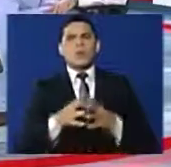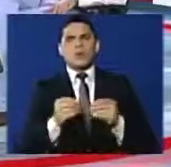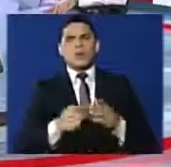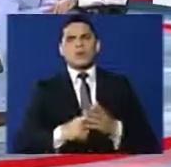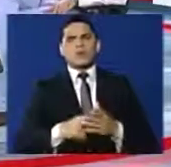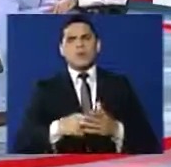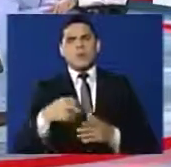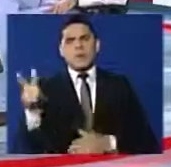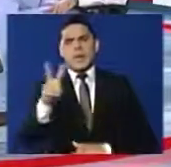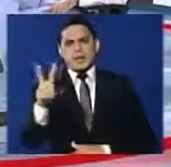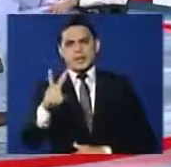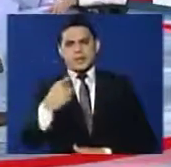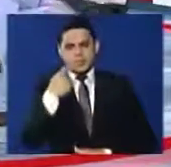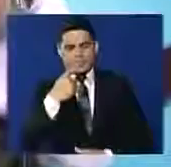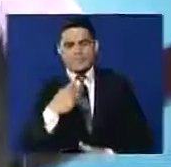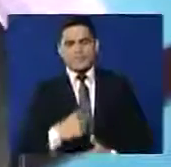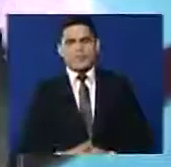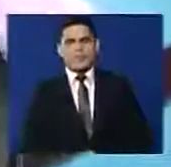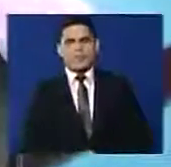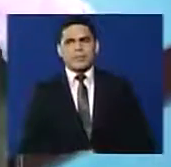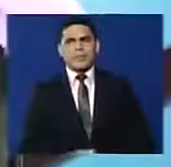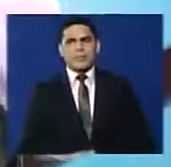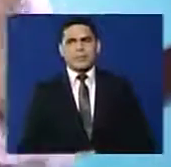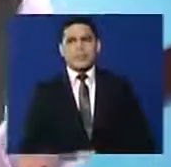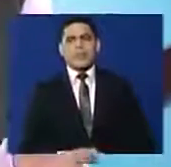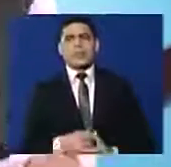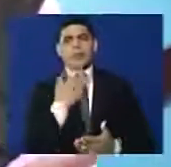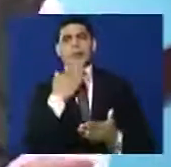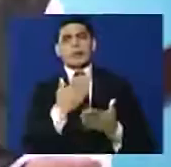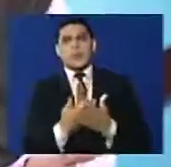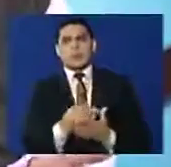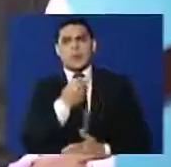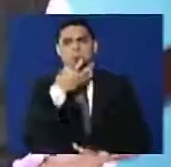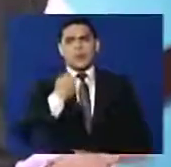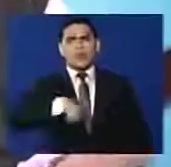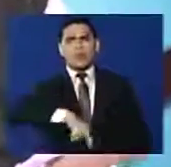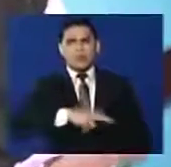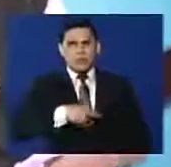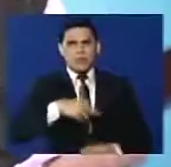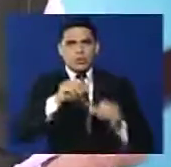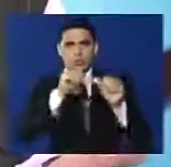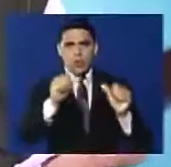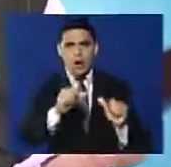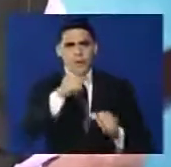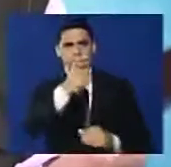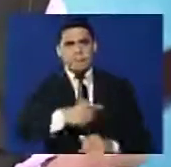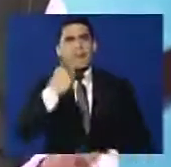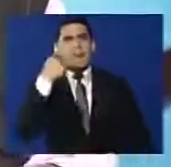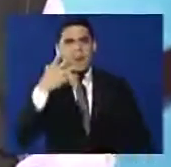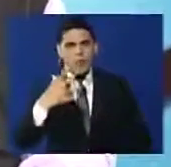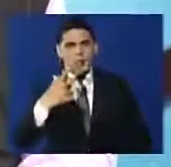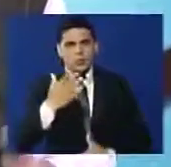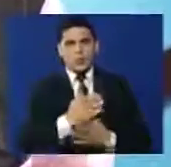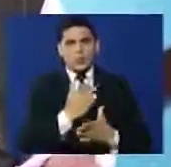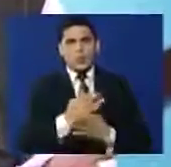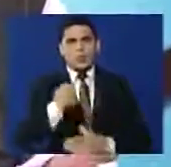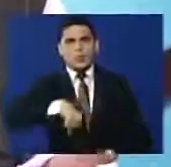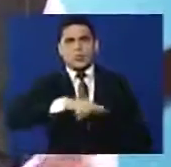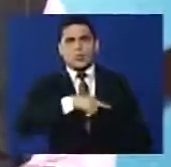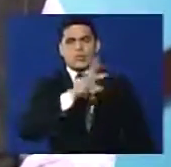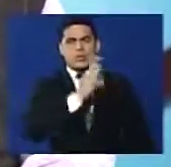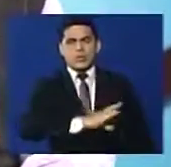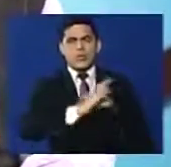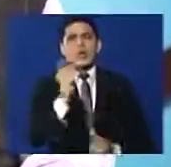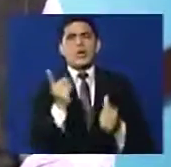otros artistas en Venezuela? Bienvenido. Gracias. Mira, la verdad es que los artistas no estamos ajenos a las realidades de los países, ¿no? Somos ciudadanos